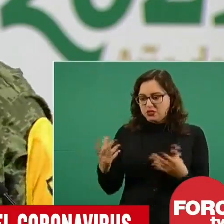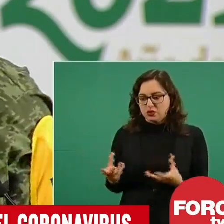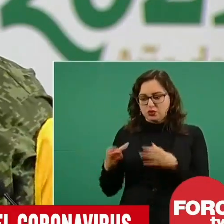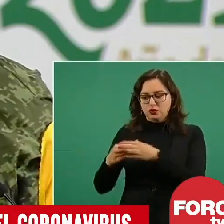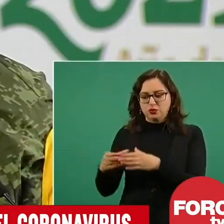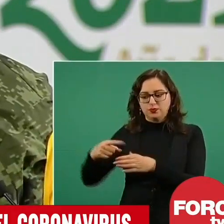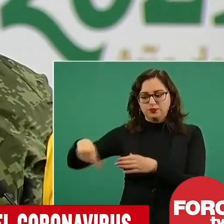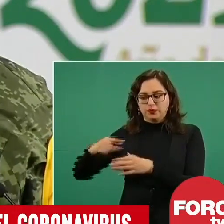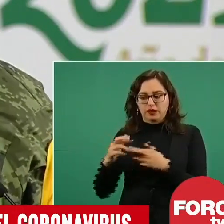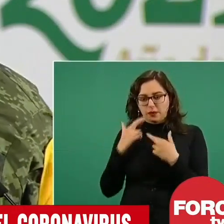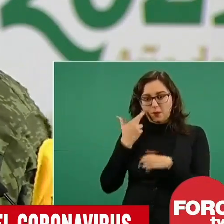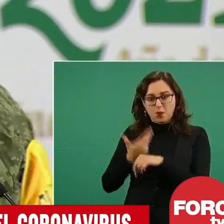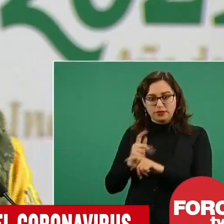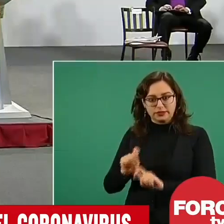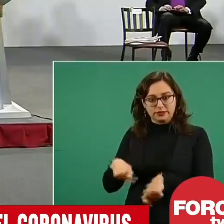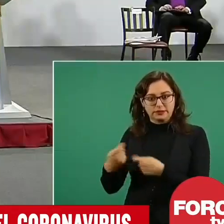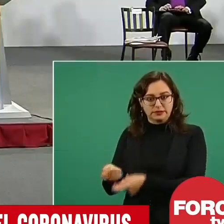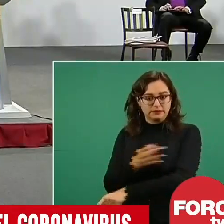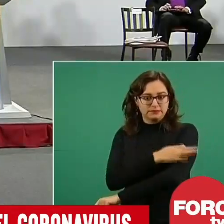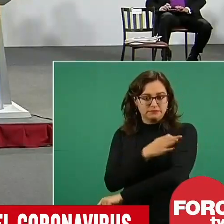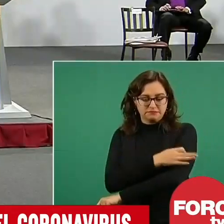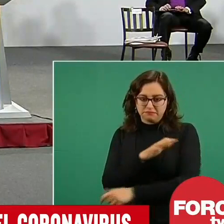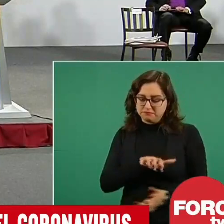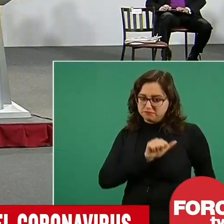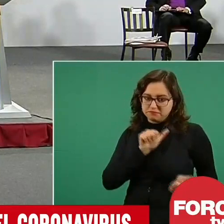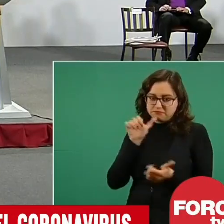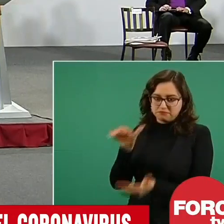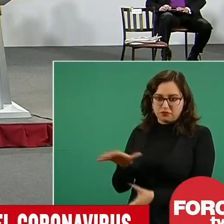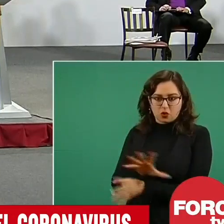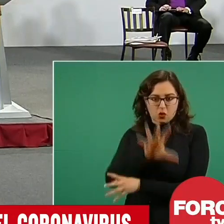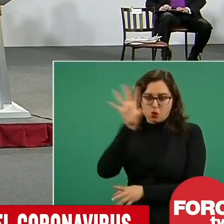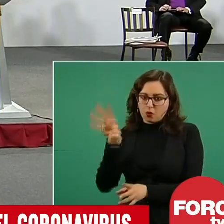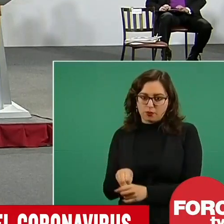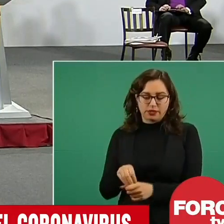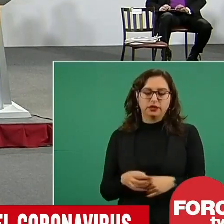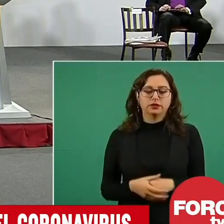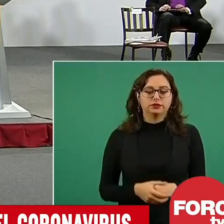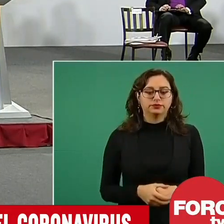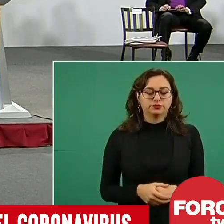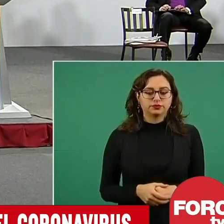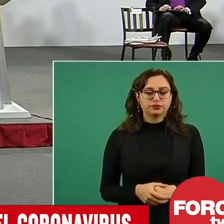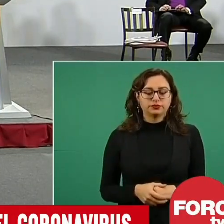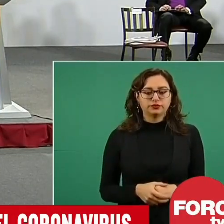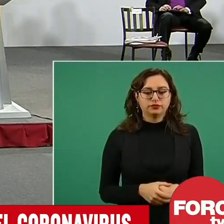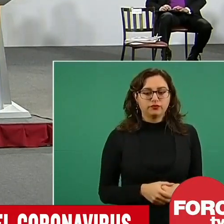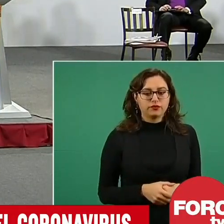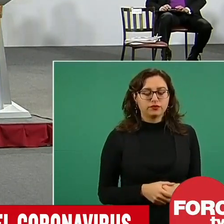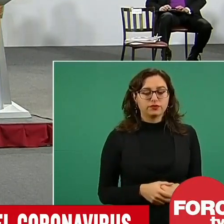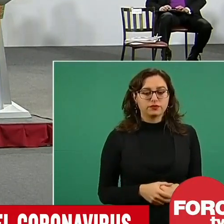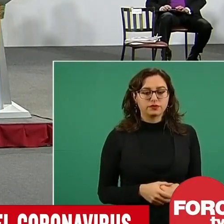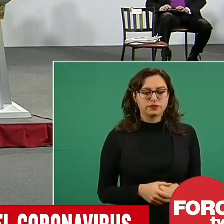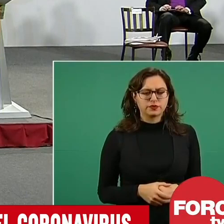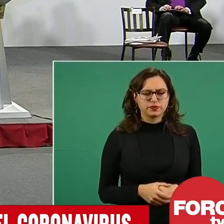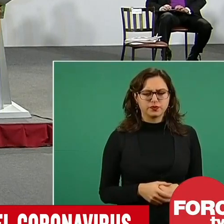Ciudad de México, Estado de México, Hidalgo, Morelos, Puebla, Querétaro y Tlaxcala. Agregó que a los 25 estados restantes la distribución